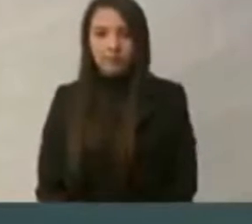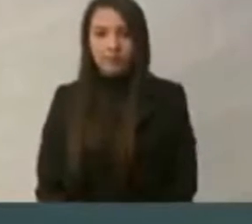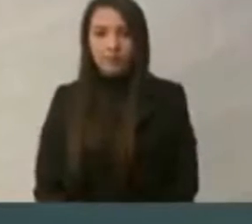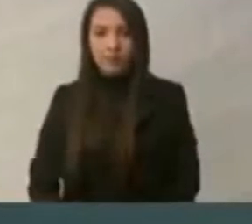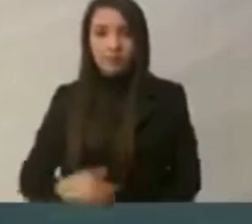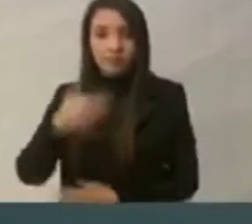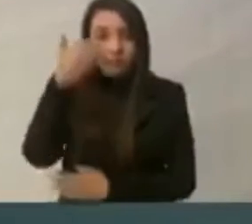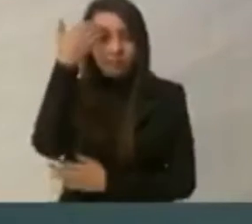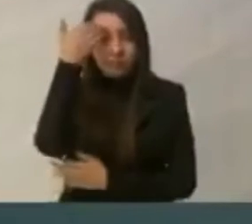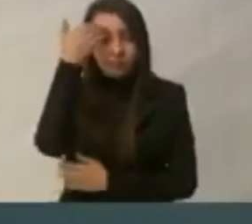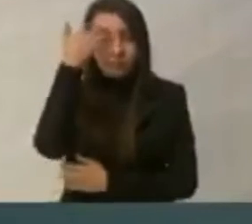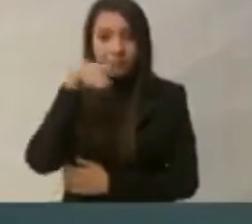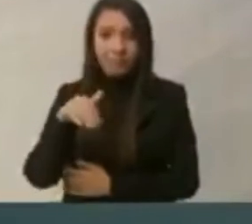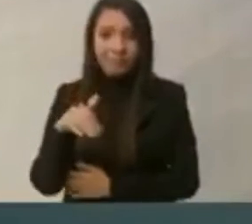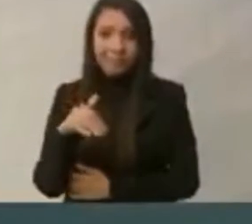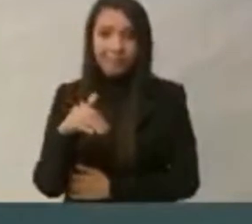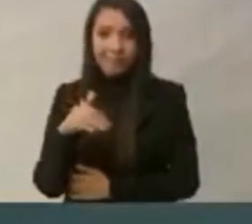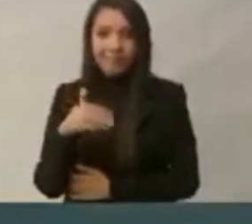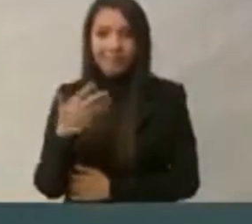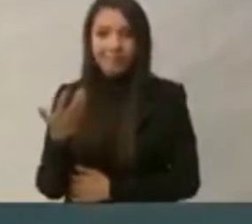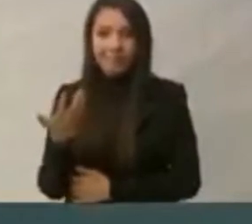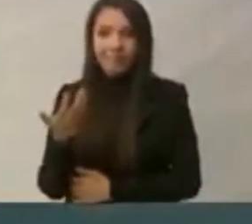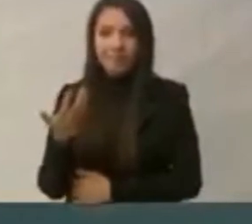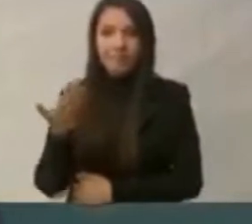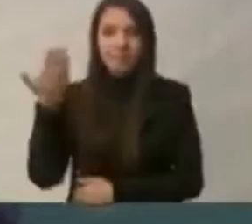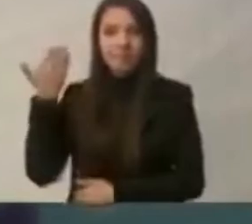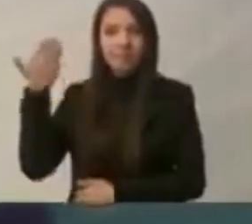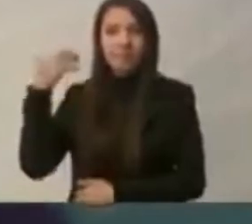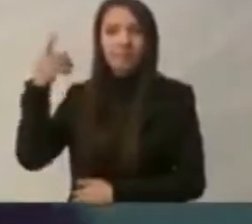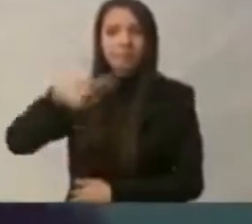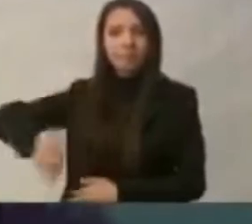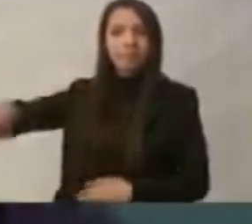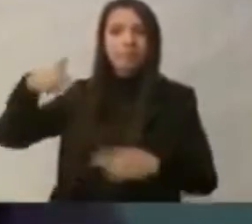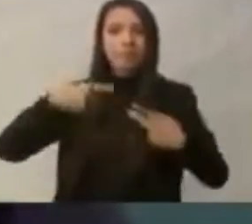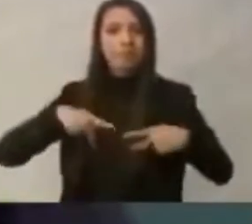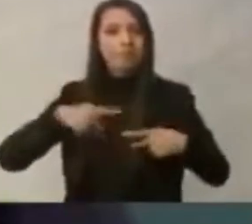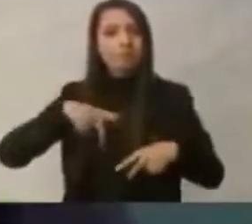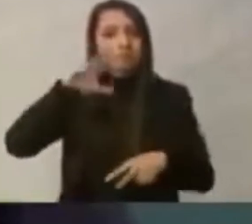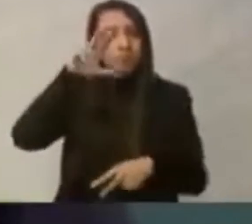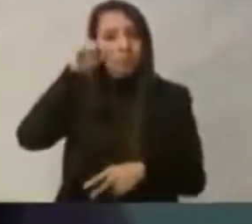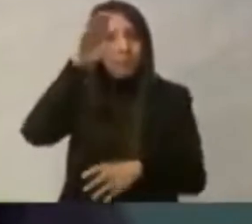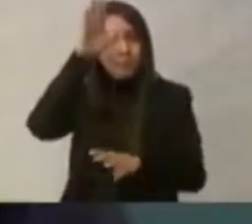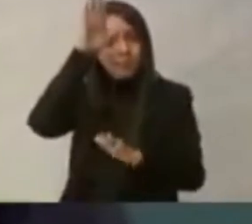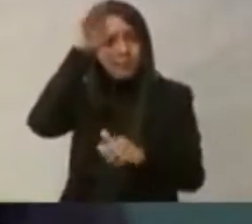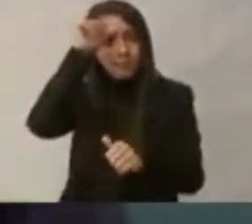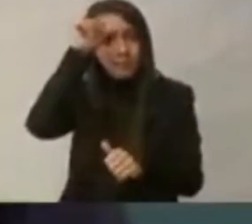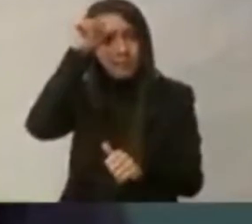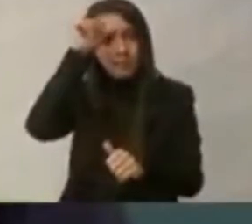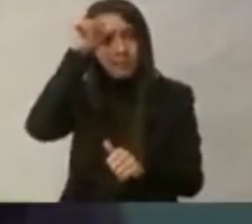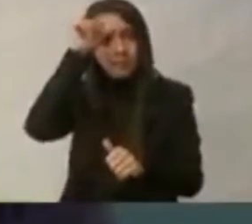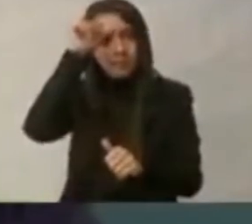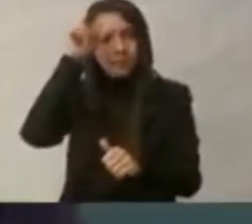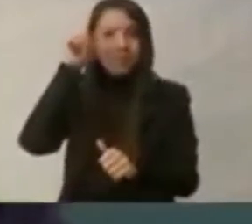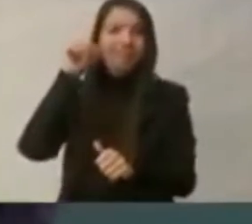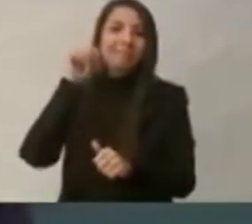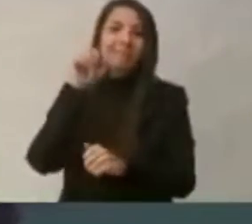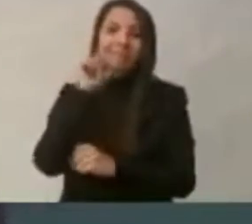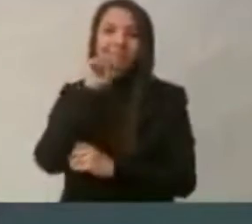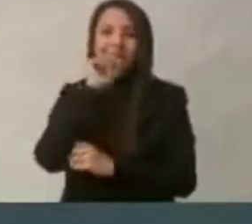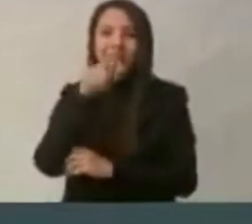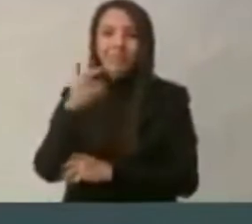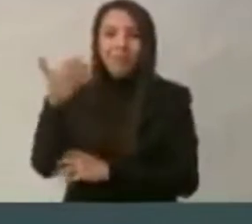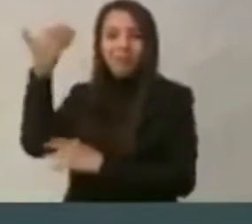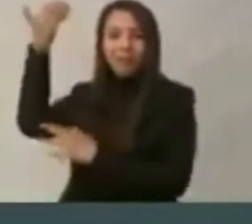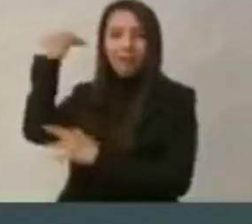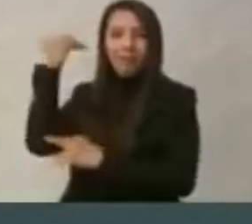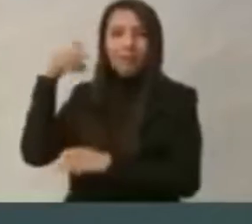sabemos, había una inconformidad desde que se entregaron en el